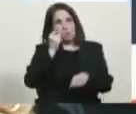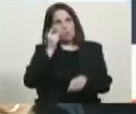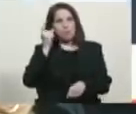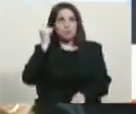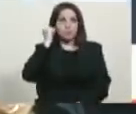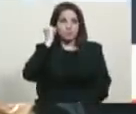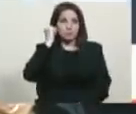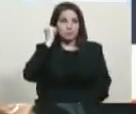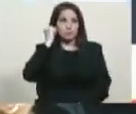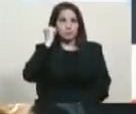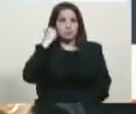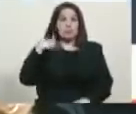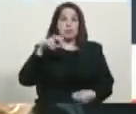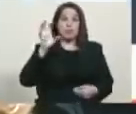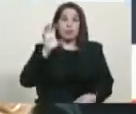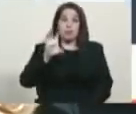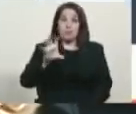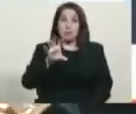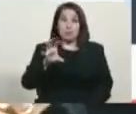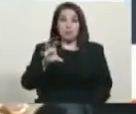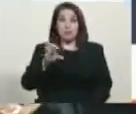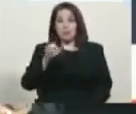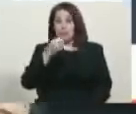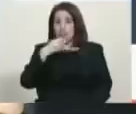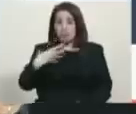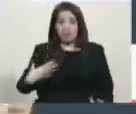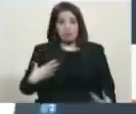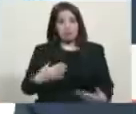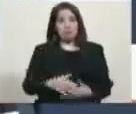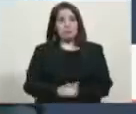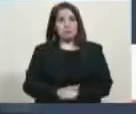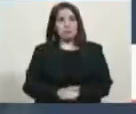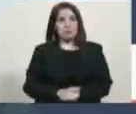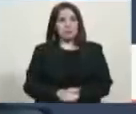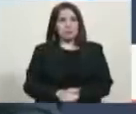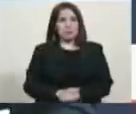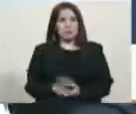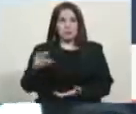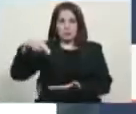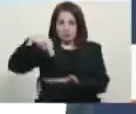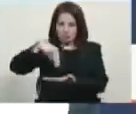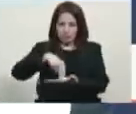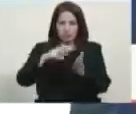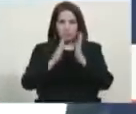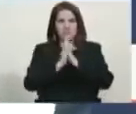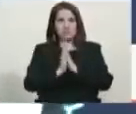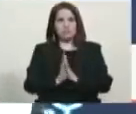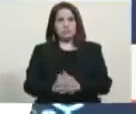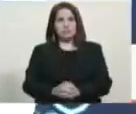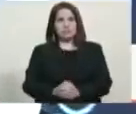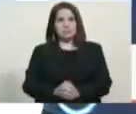médicos de la patria grande y de la patria humana. Por favor.